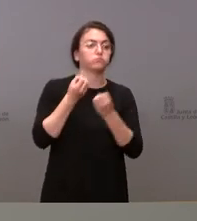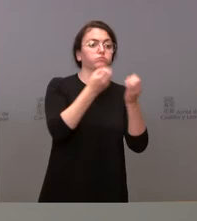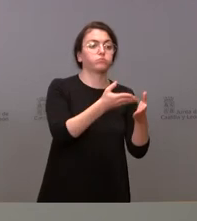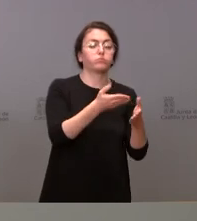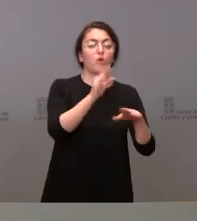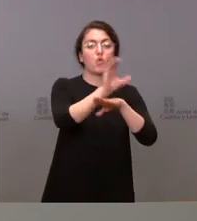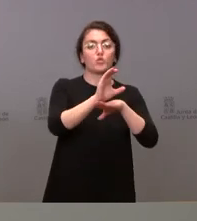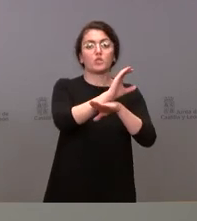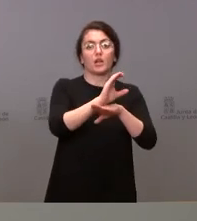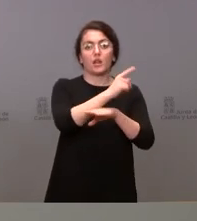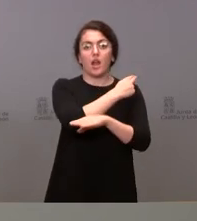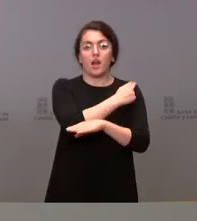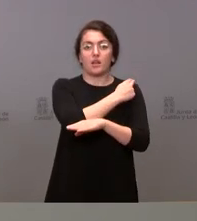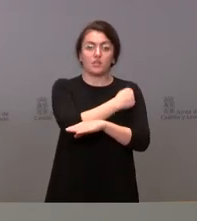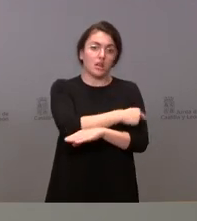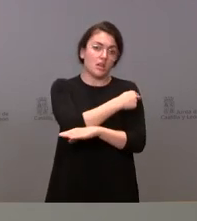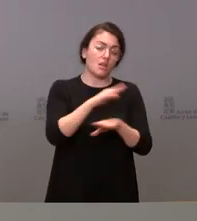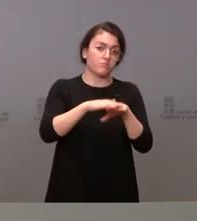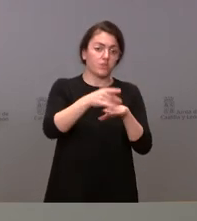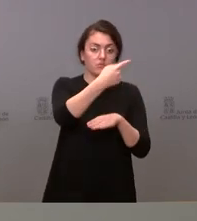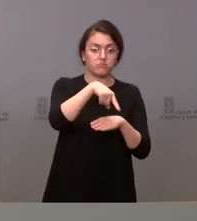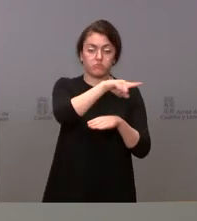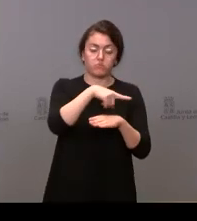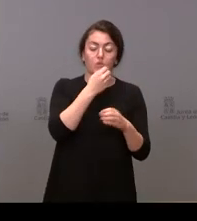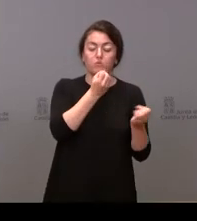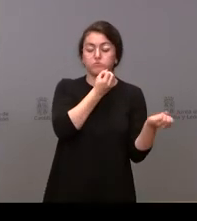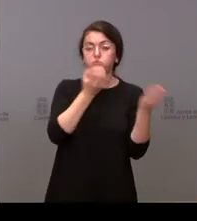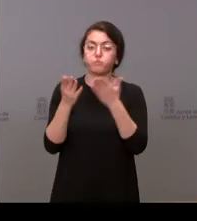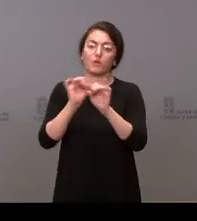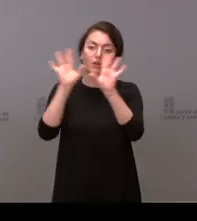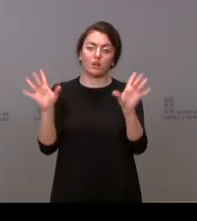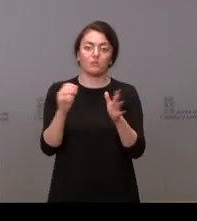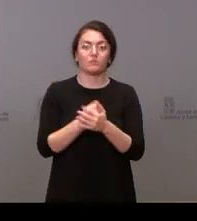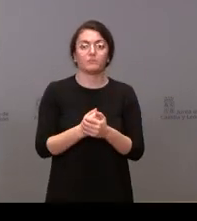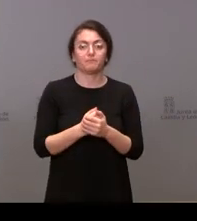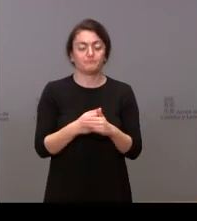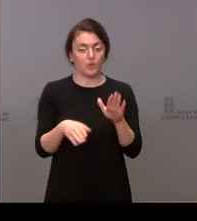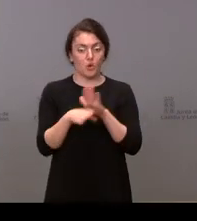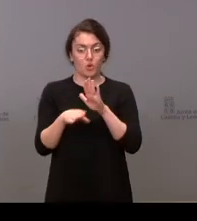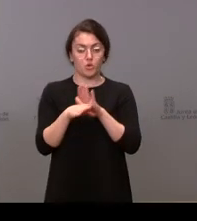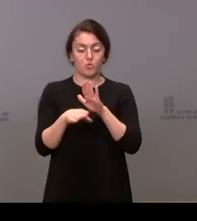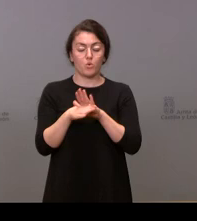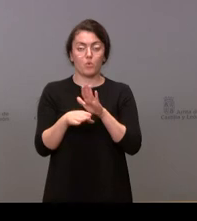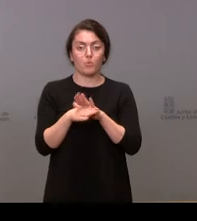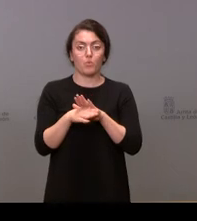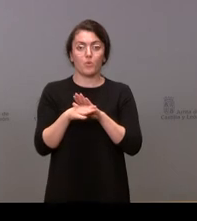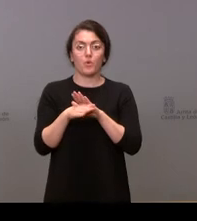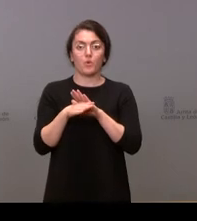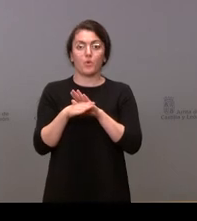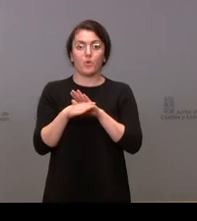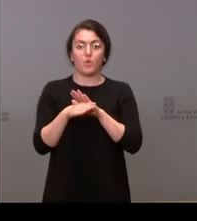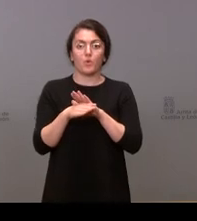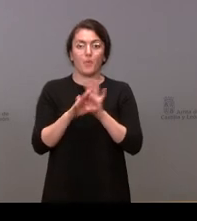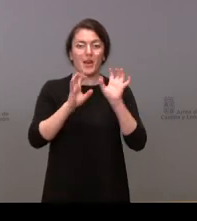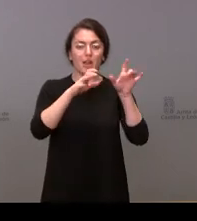daros la explicación o la aclaración que necesitéis. Continuamos ahora con ILEON. César